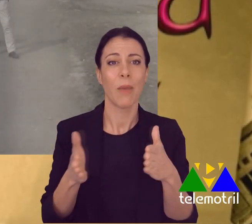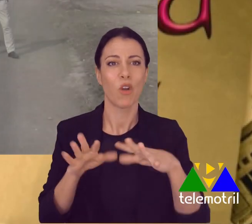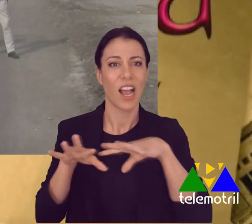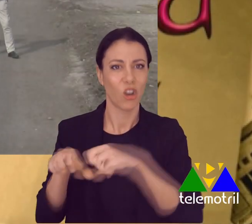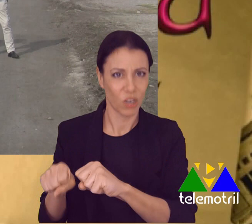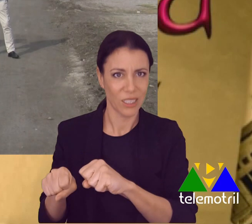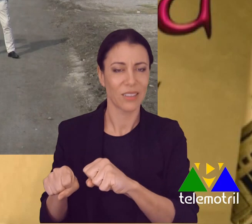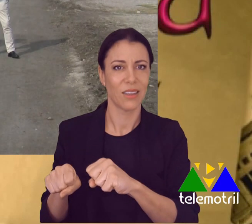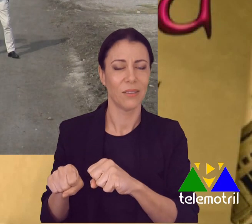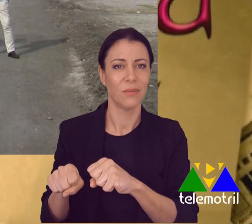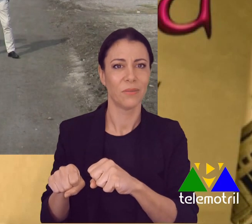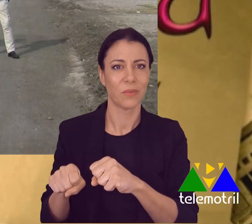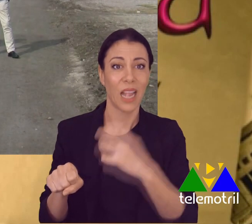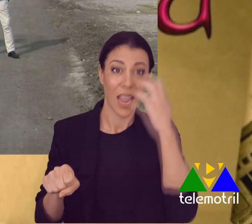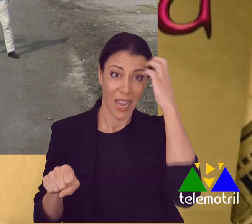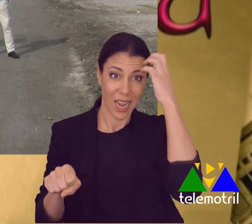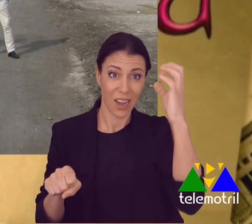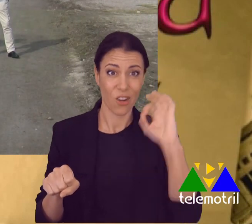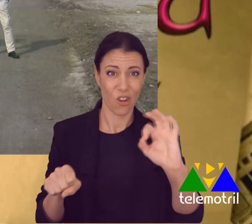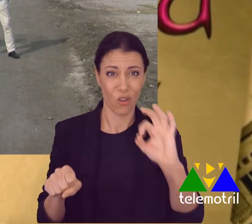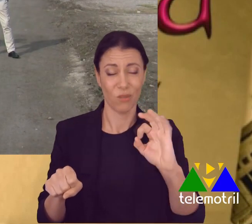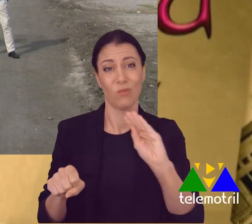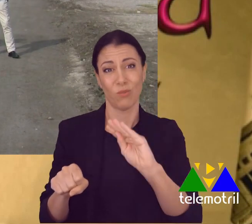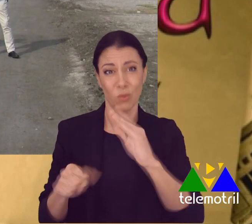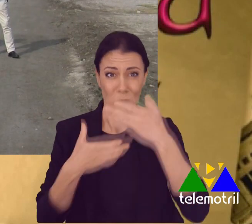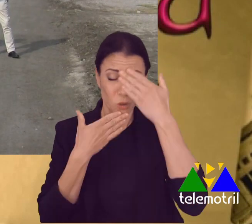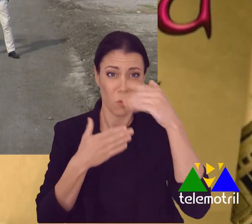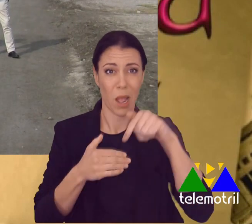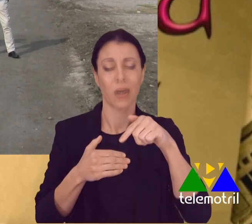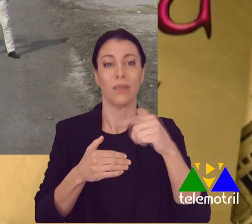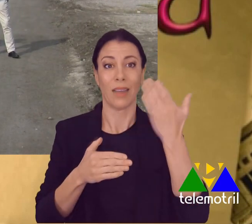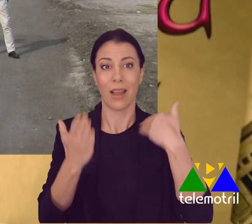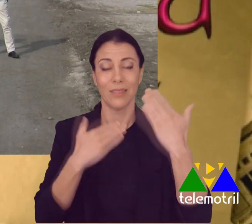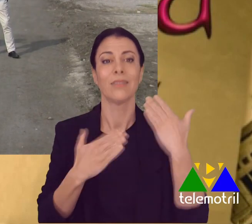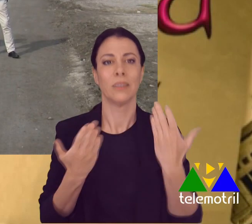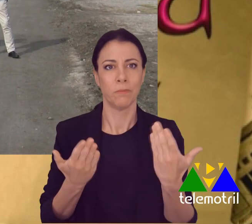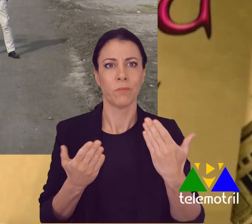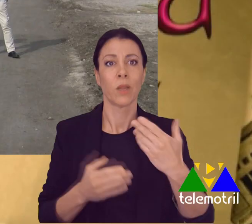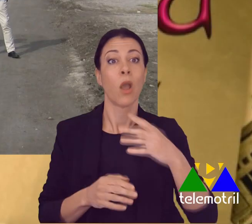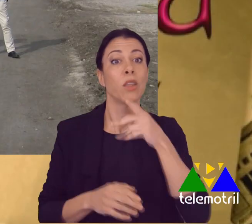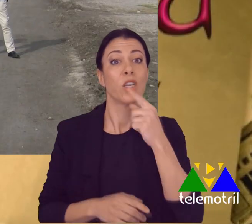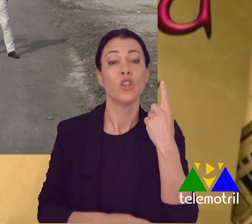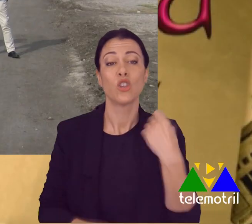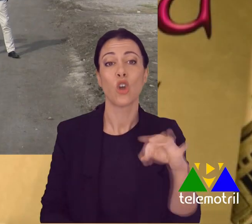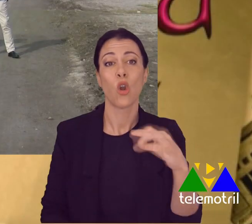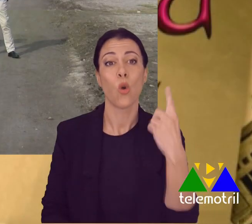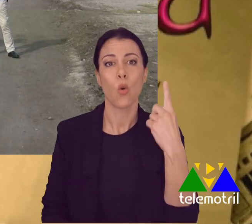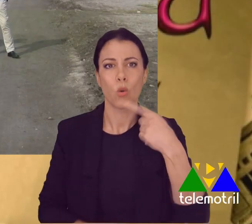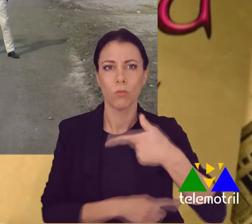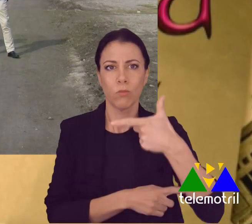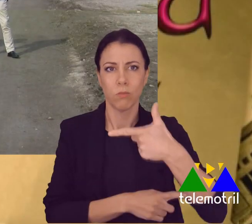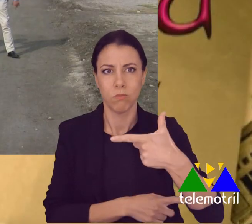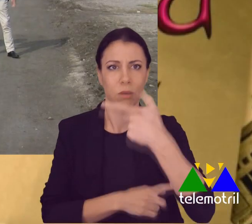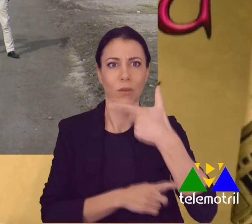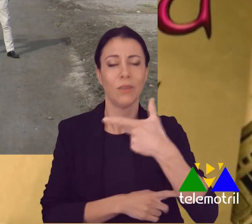conquista del reino nazarí de Granada, lo cuenta Jorquera, que un solo cañonazo hizo que